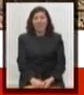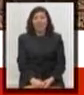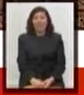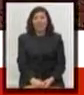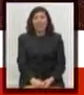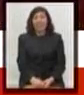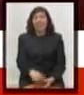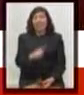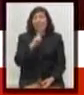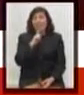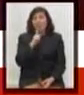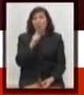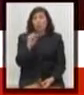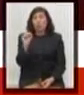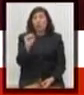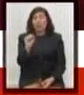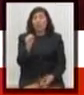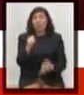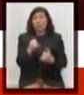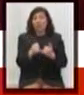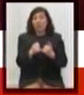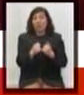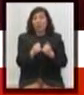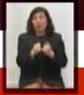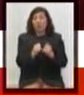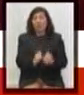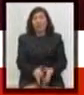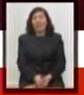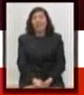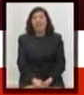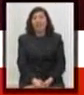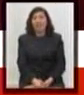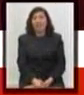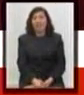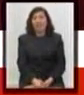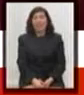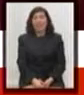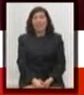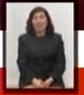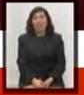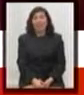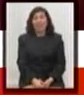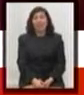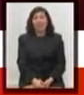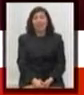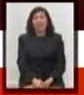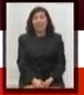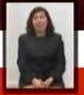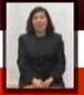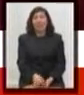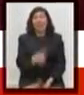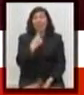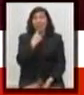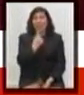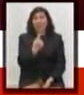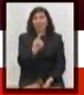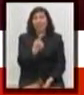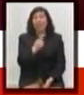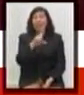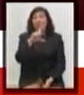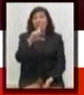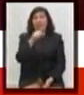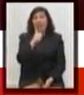el sustantivo esencial, que ahí está el último, es organization. Entonces, en castellano, organización, por eso se dice la